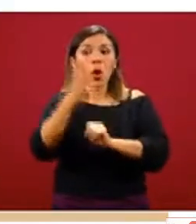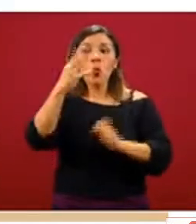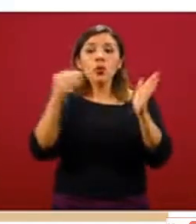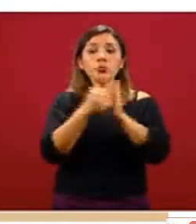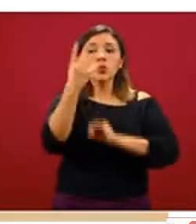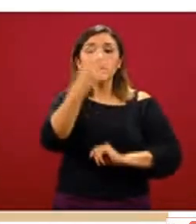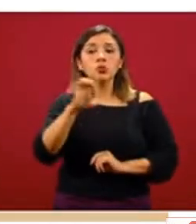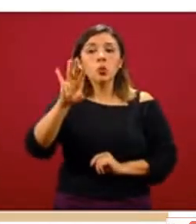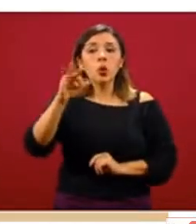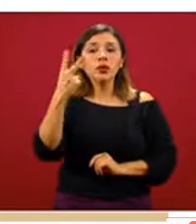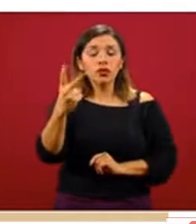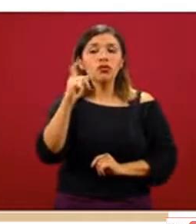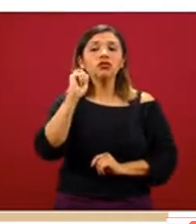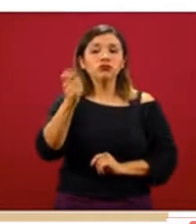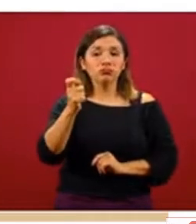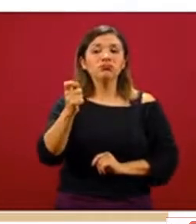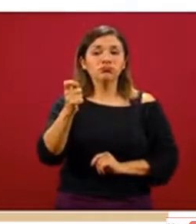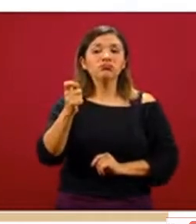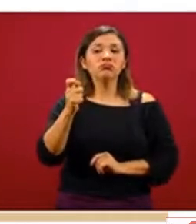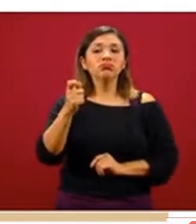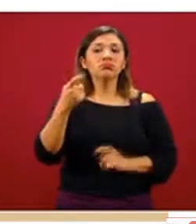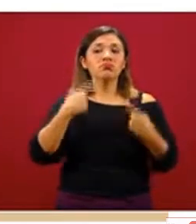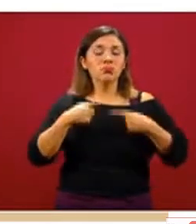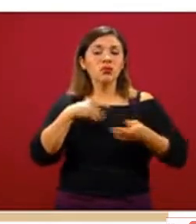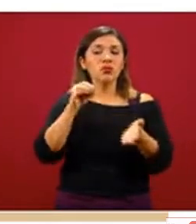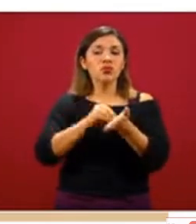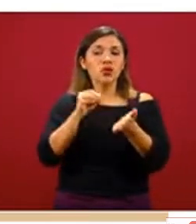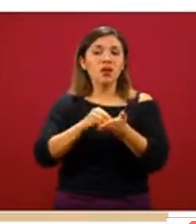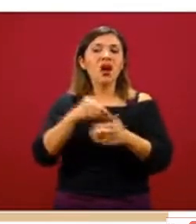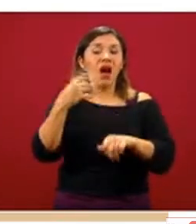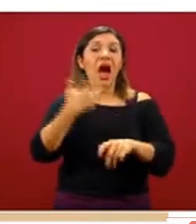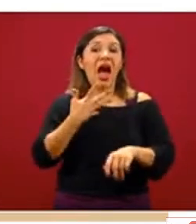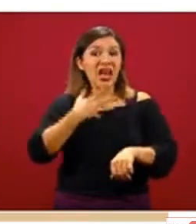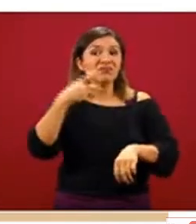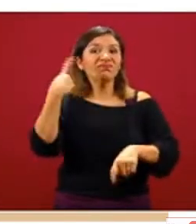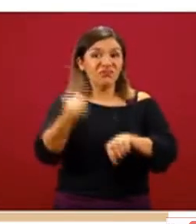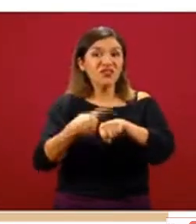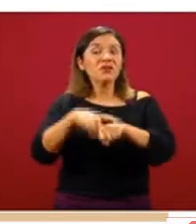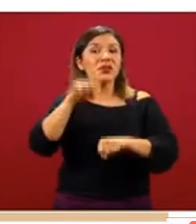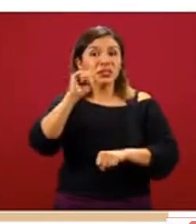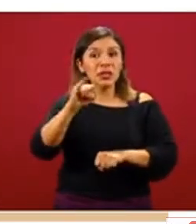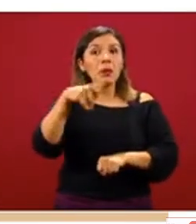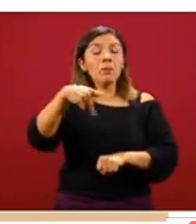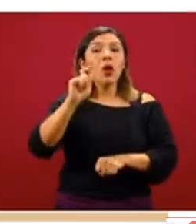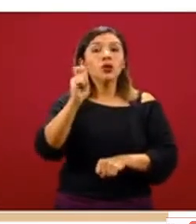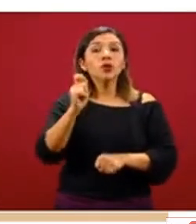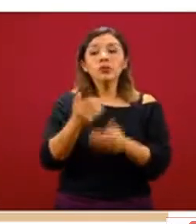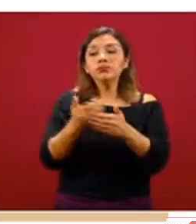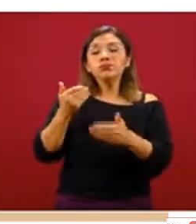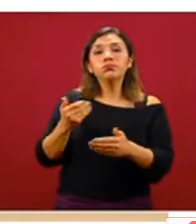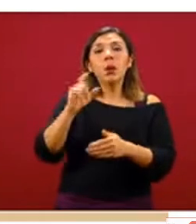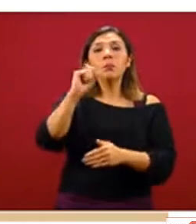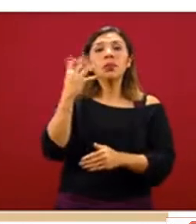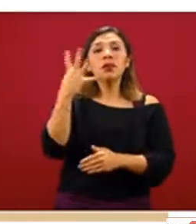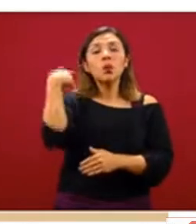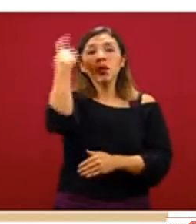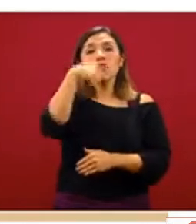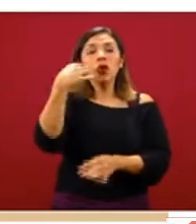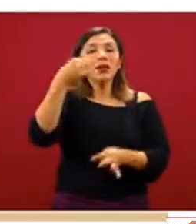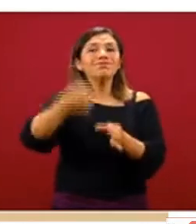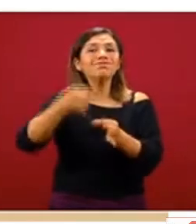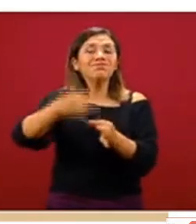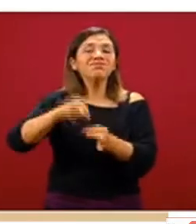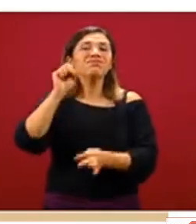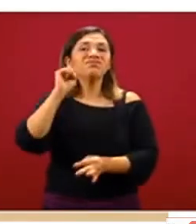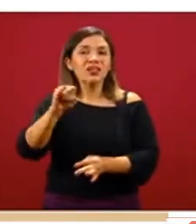4,442 son los casos confirmados en las últimas 24 horas, pero no son casos que ocurrieron en las últimas 24 horas. Estos